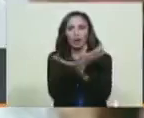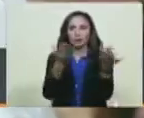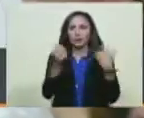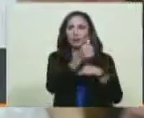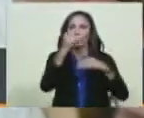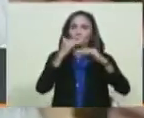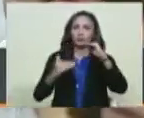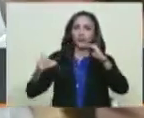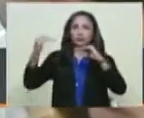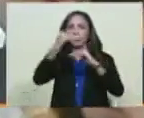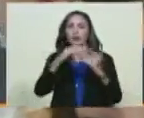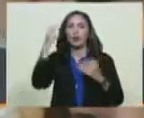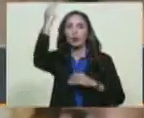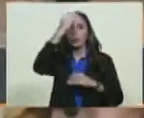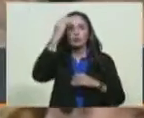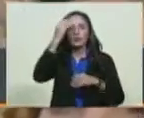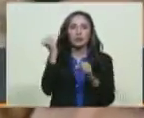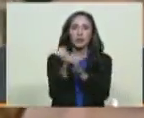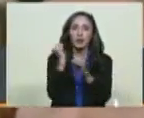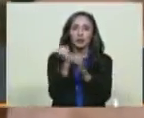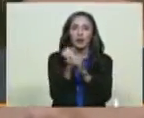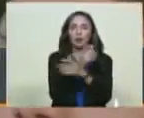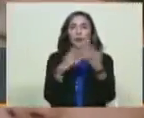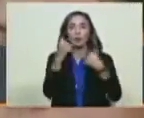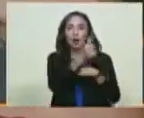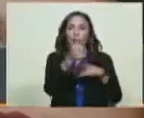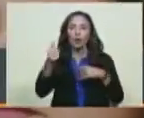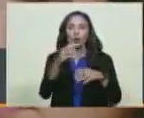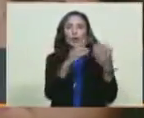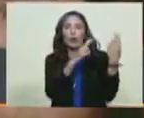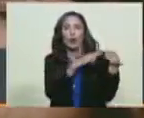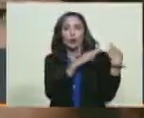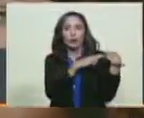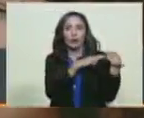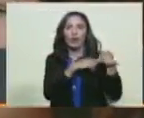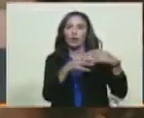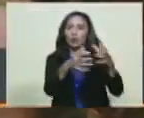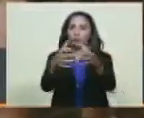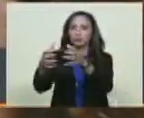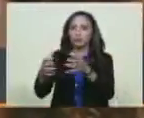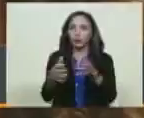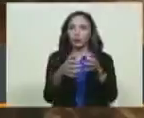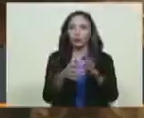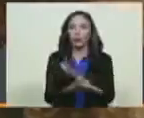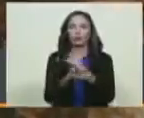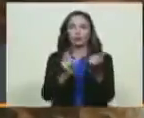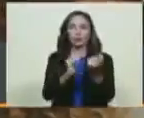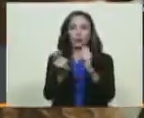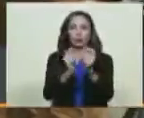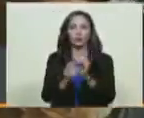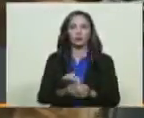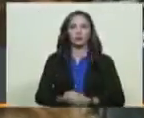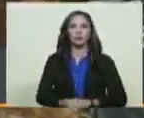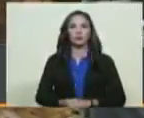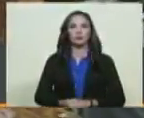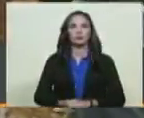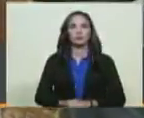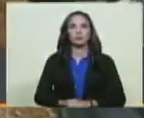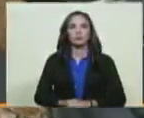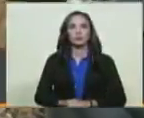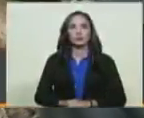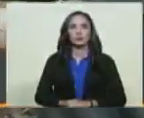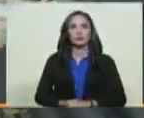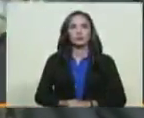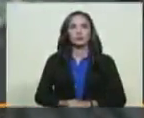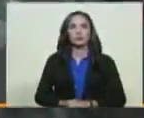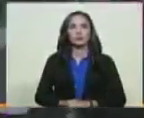nivel la conciencia expresada por todos nuestros delegados y delegadas en cada uno de esos debates pero